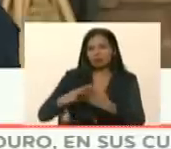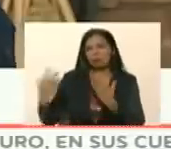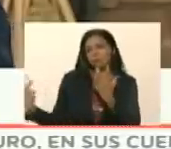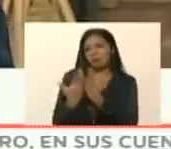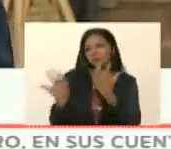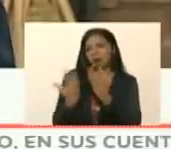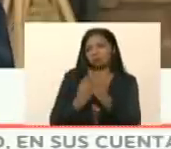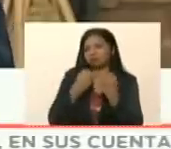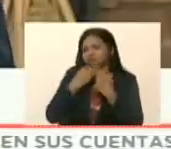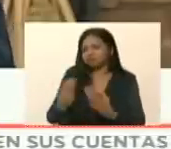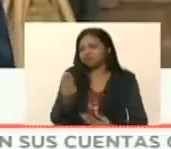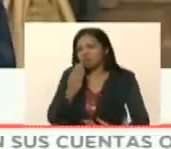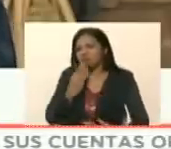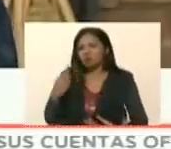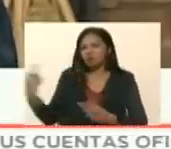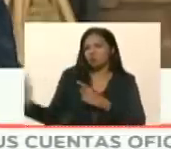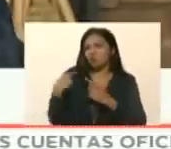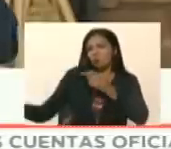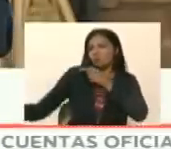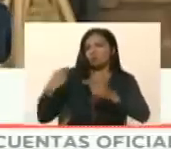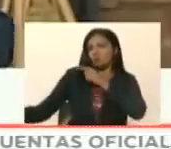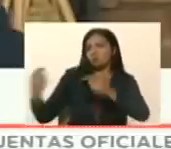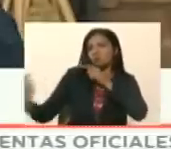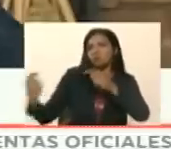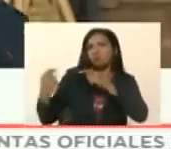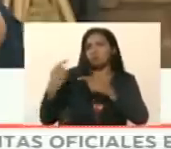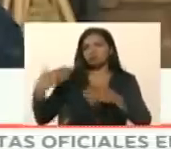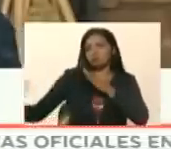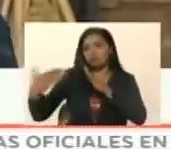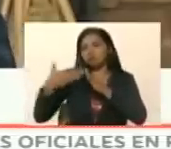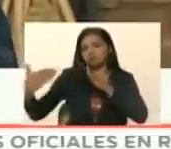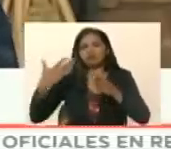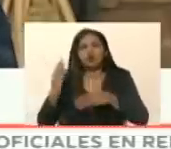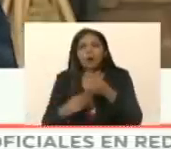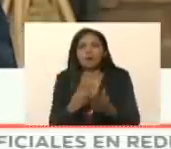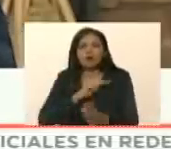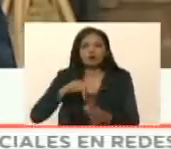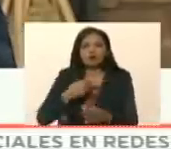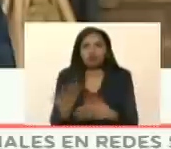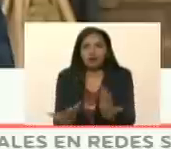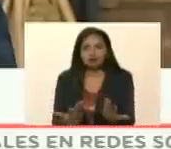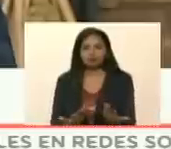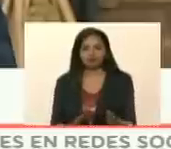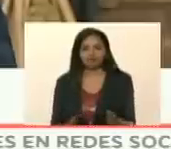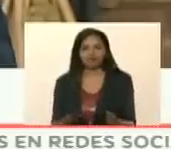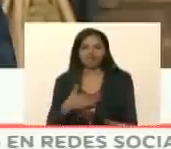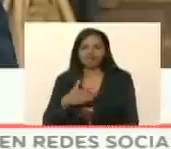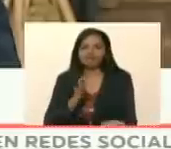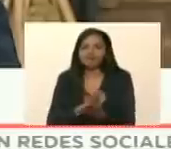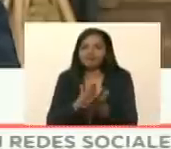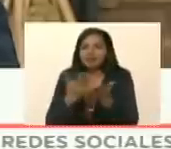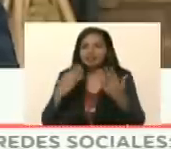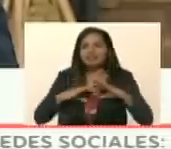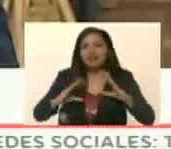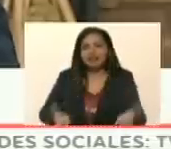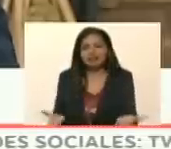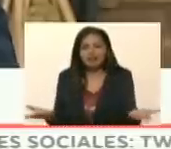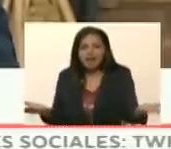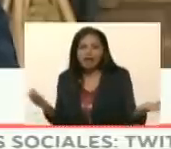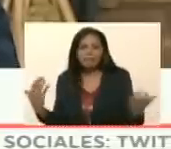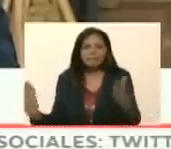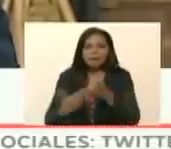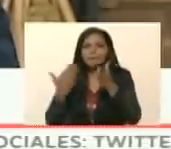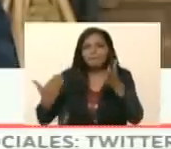conflicto inútil. De tú me dices, yo te digo. Tú me atacas, yo te ataco. Basta ya de golpismo,